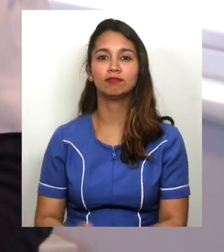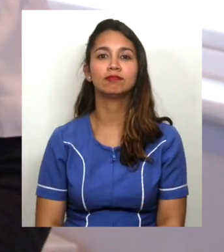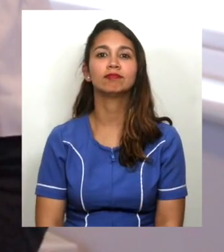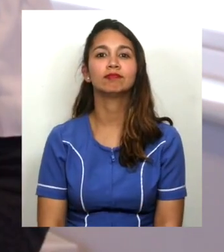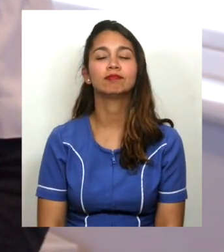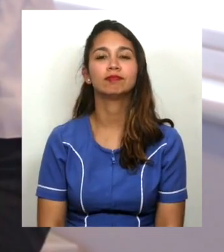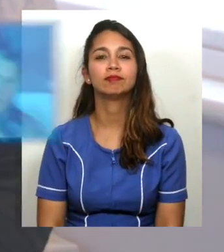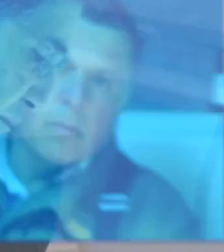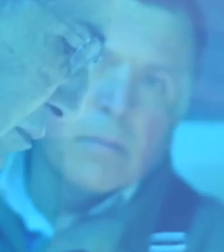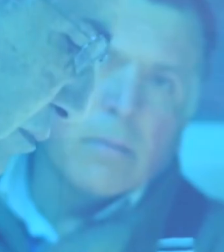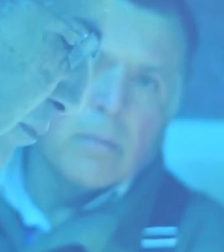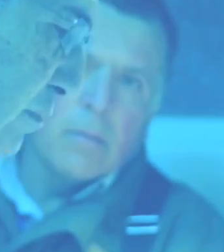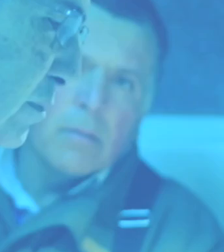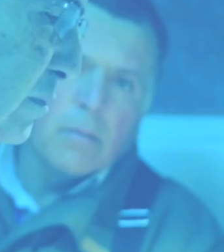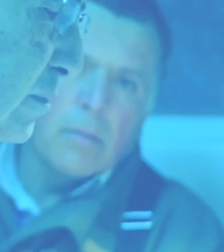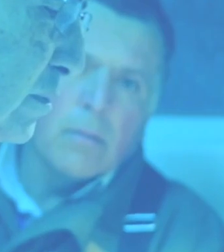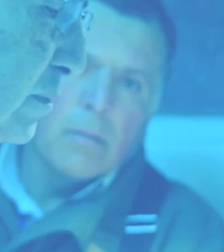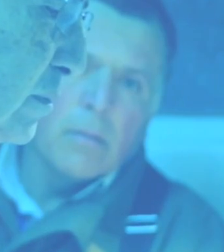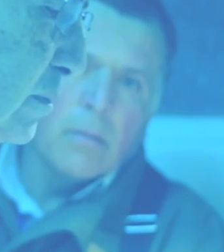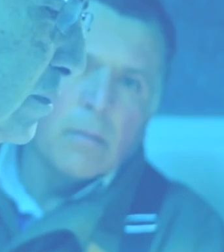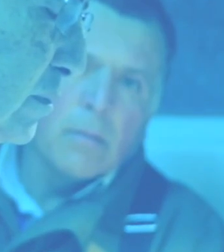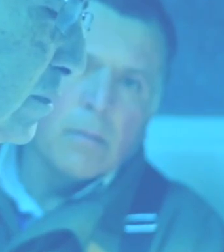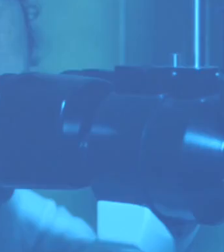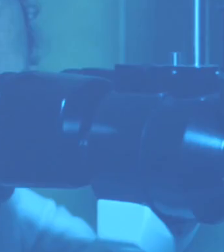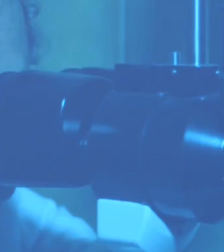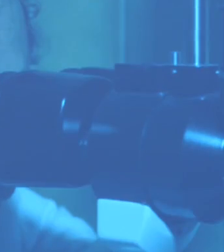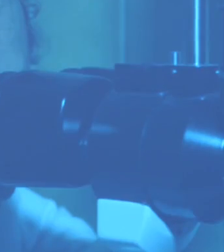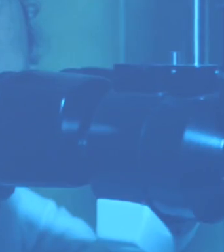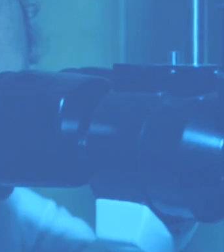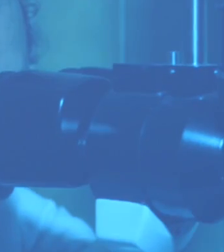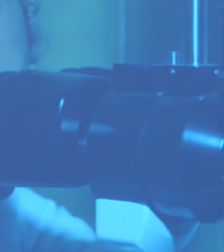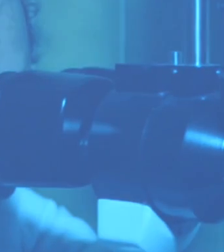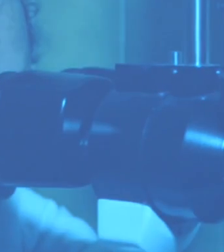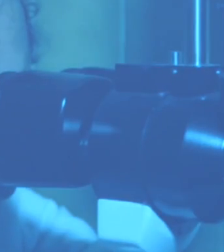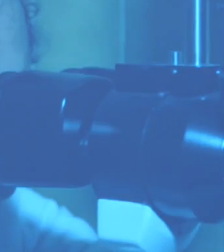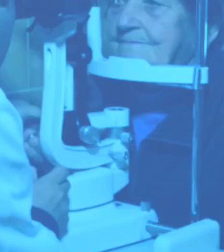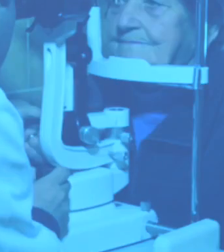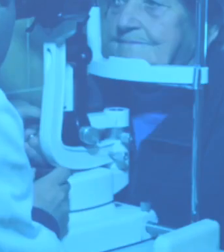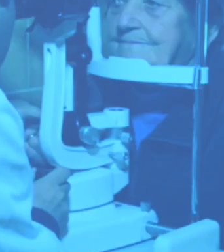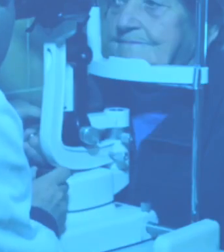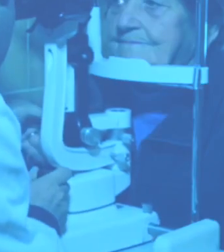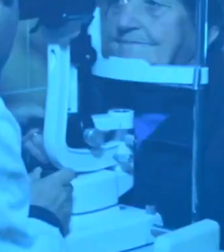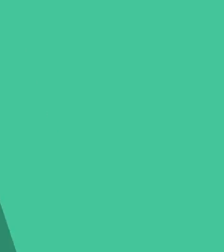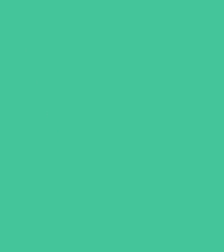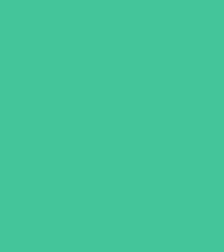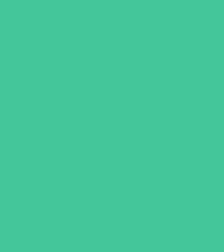Salud en Terreno. Para destacar el trabajo de los equipos de salud preventiva, Salud en Terreno.